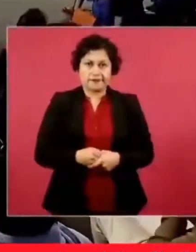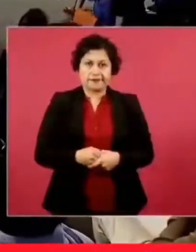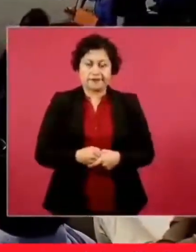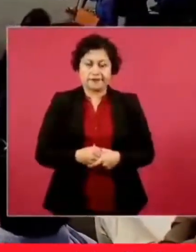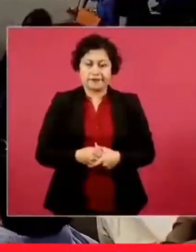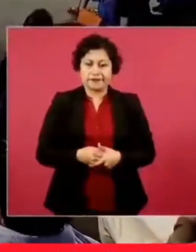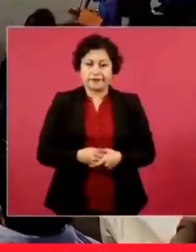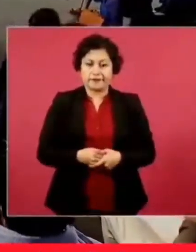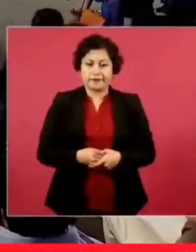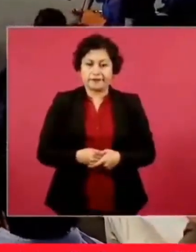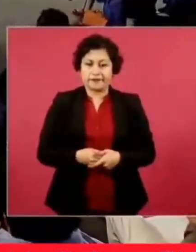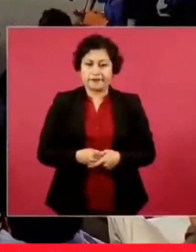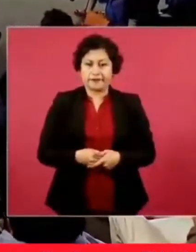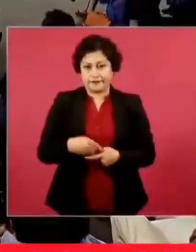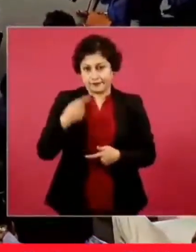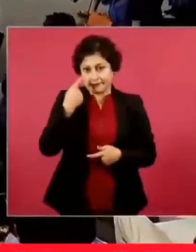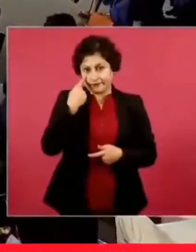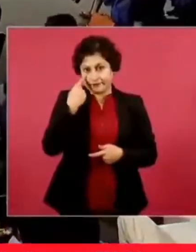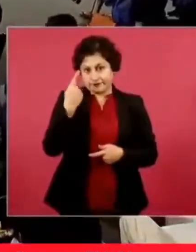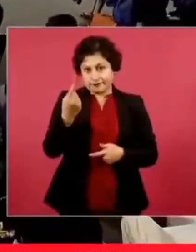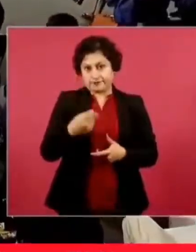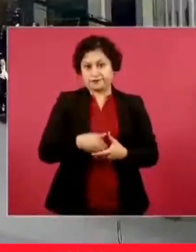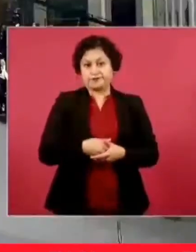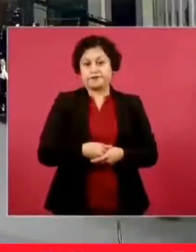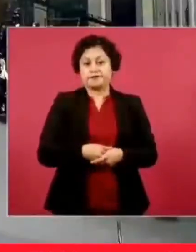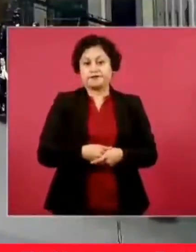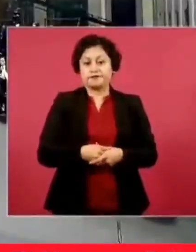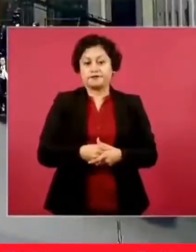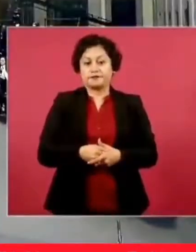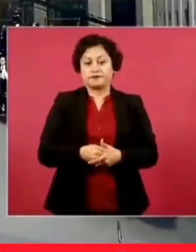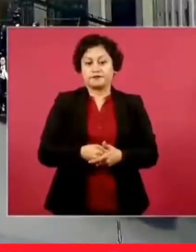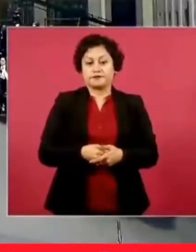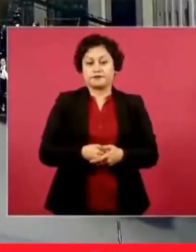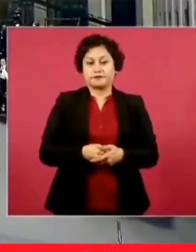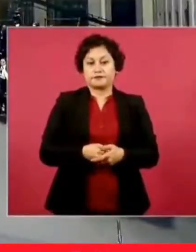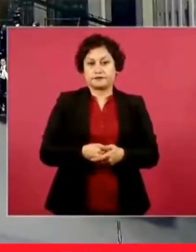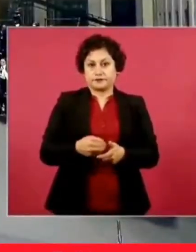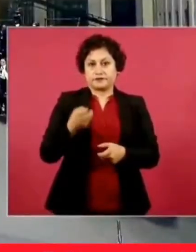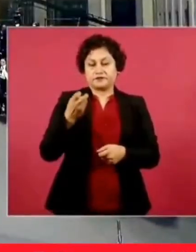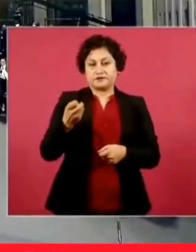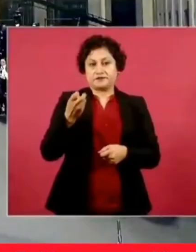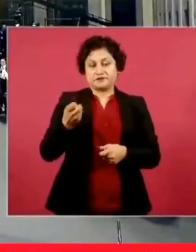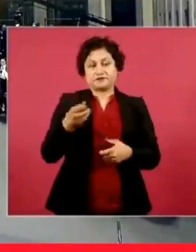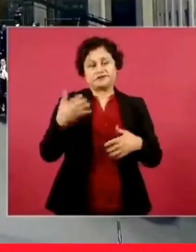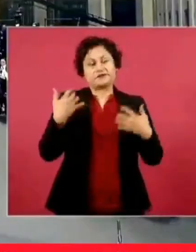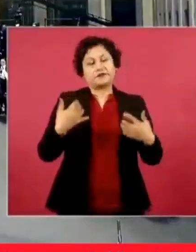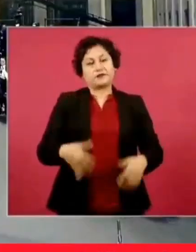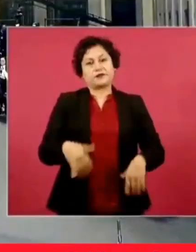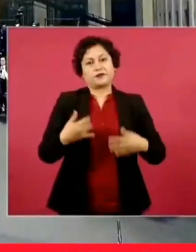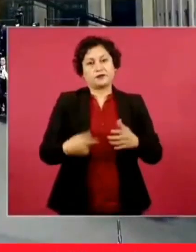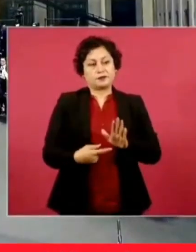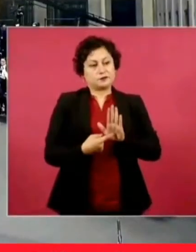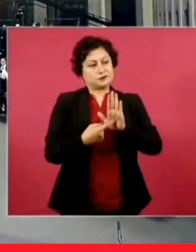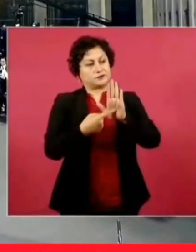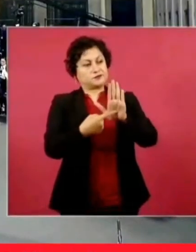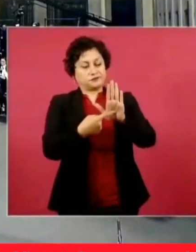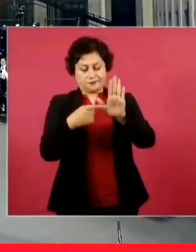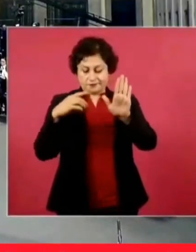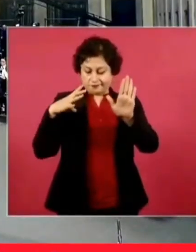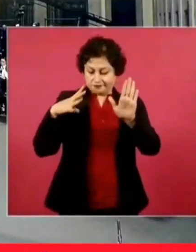Así estamos. Esto es lo que más orgullo nos produce.